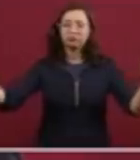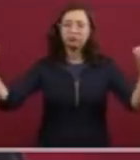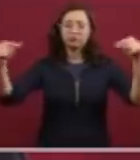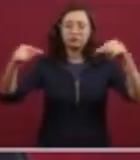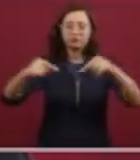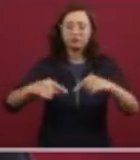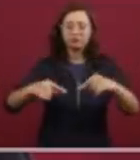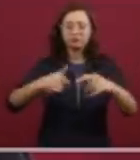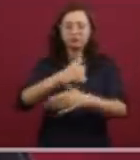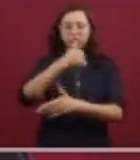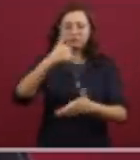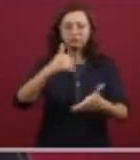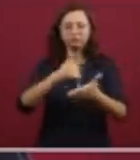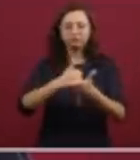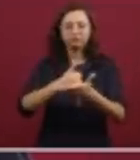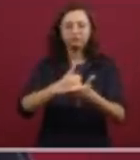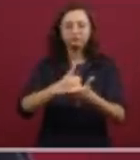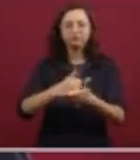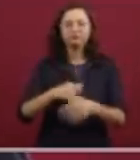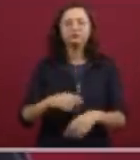ciudades, se